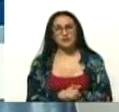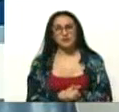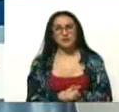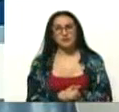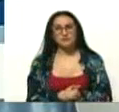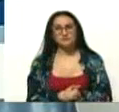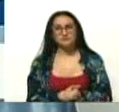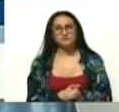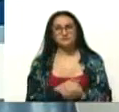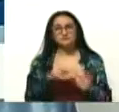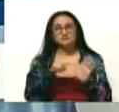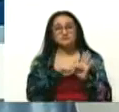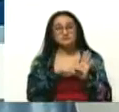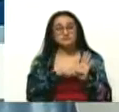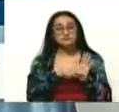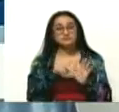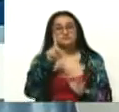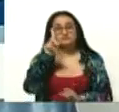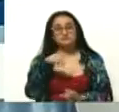establecido en